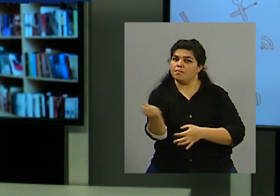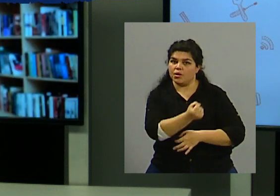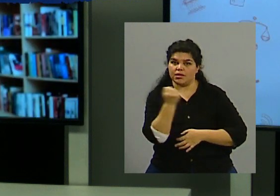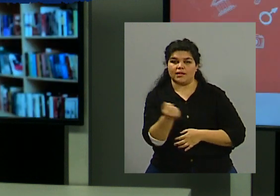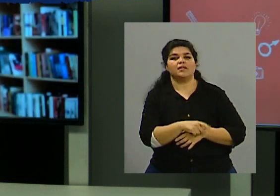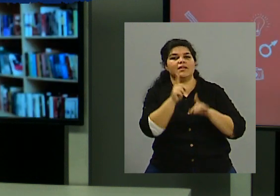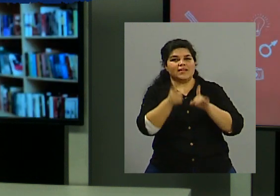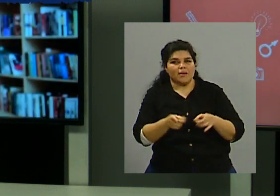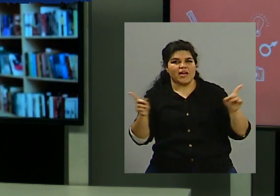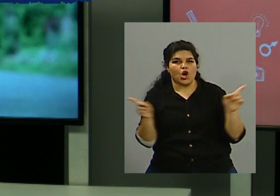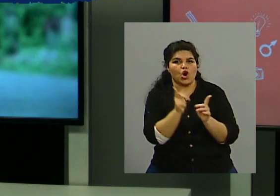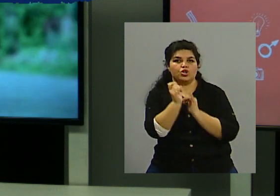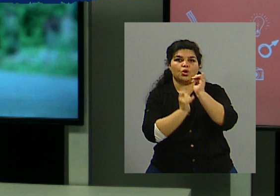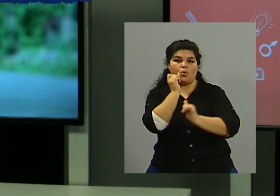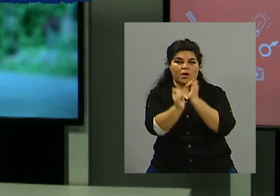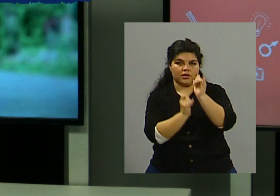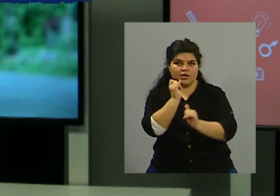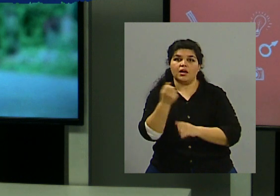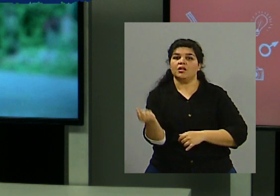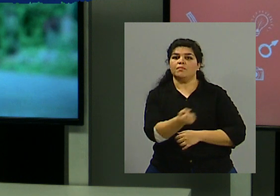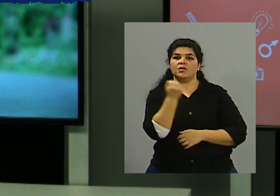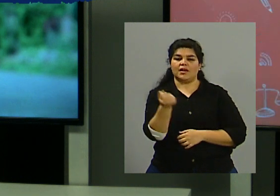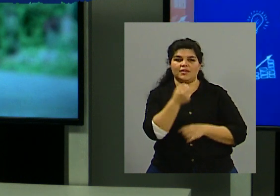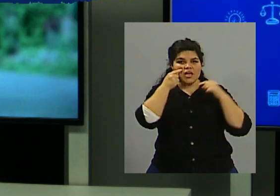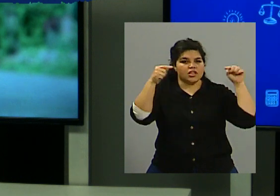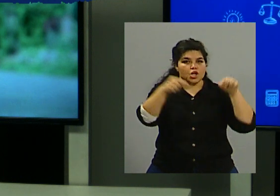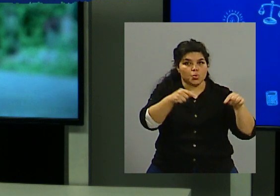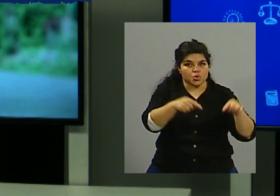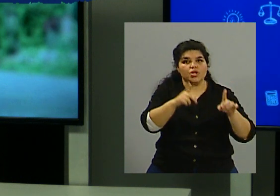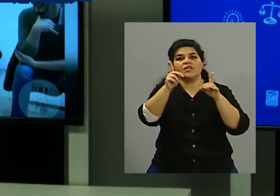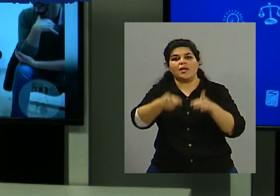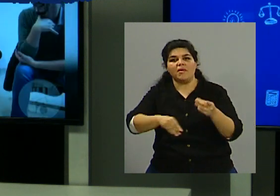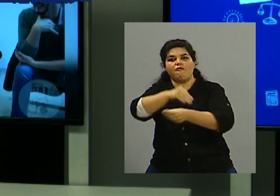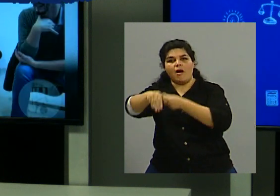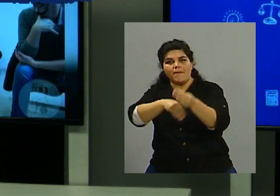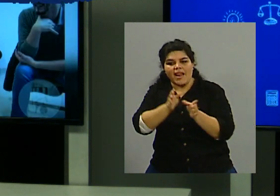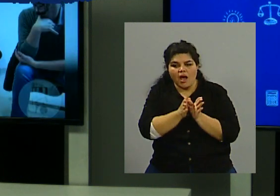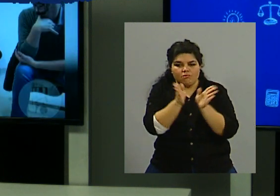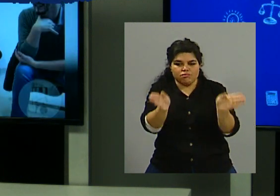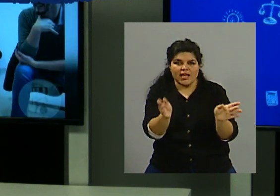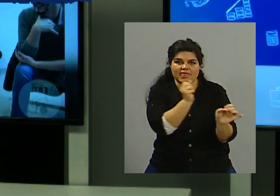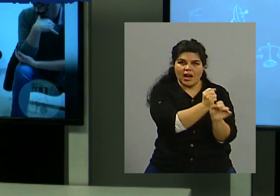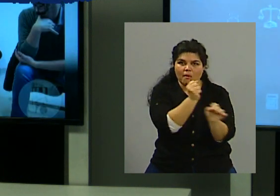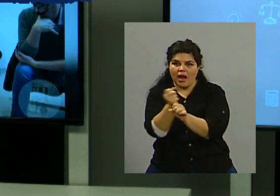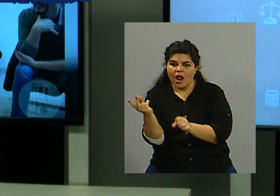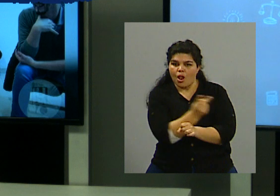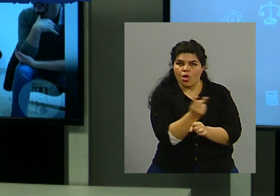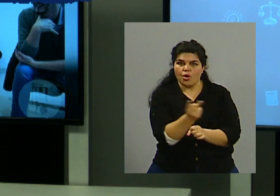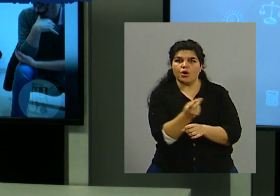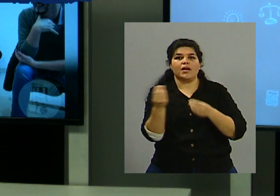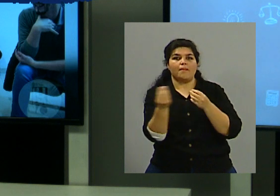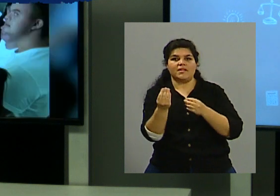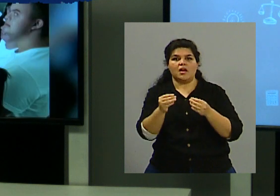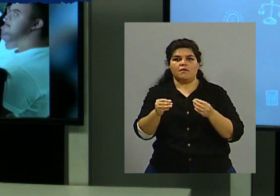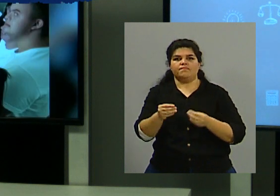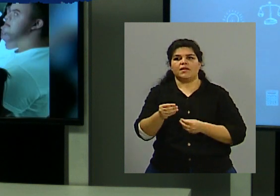importante, que yo creo que hay que trabajar mucho con las instituciones, pero también con las familias, Ujú. porque tener un hijo con discapacidad no es malo,